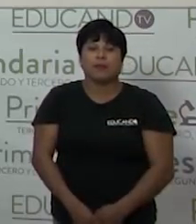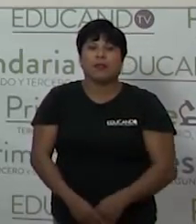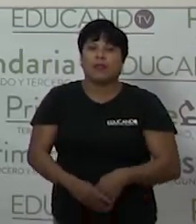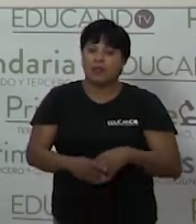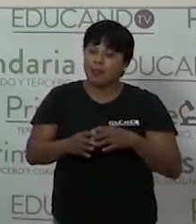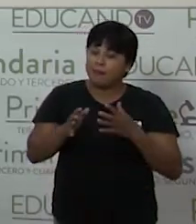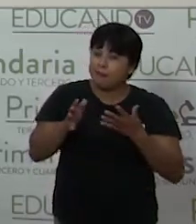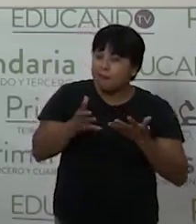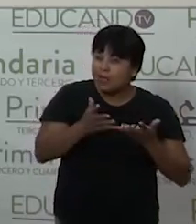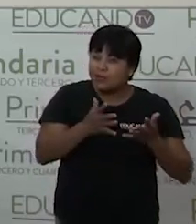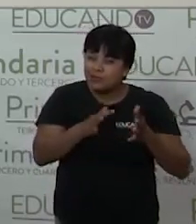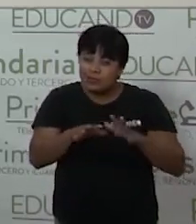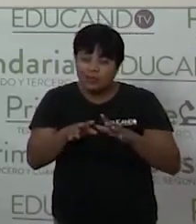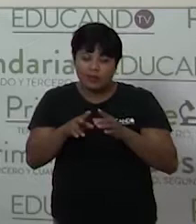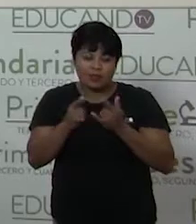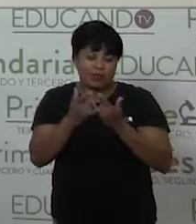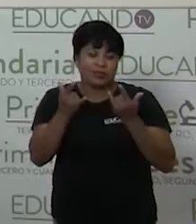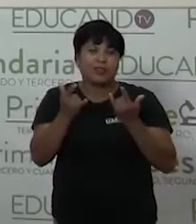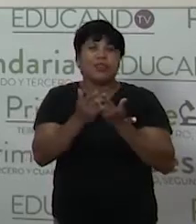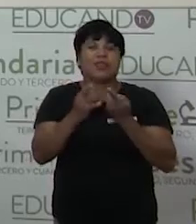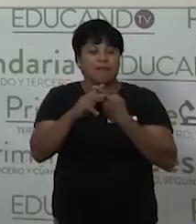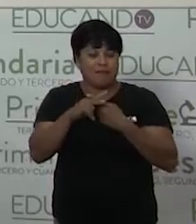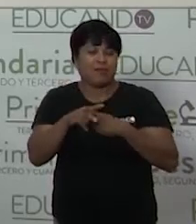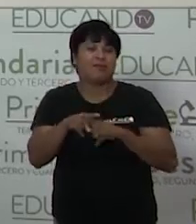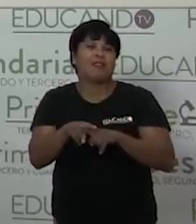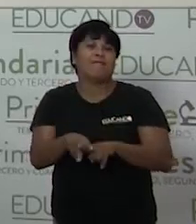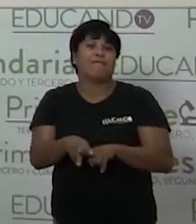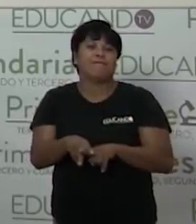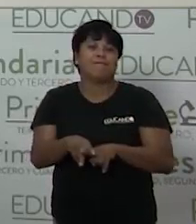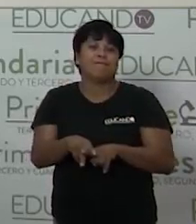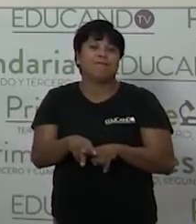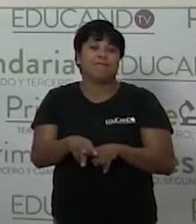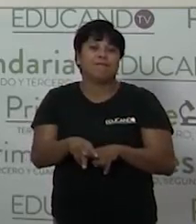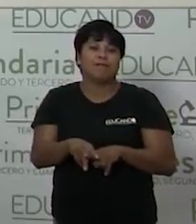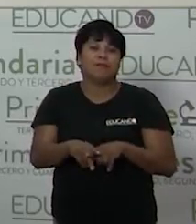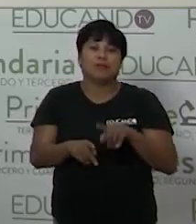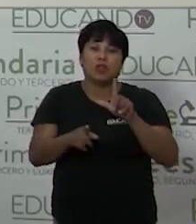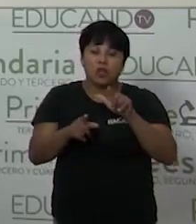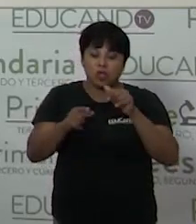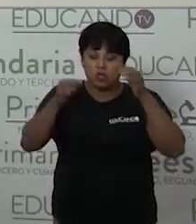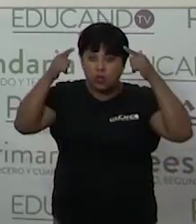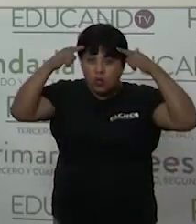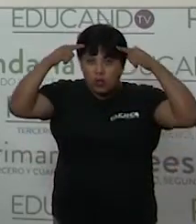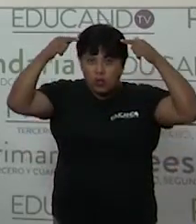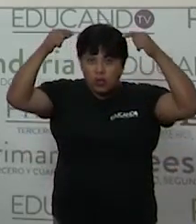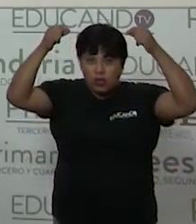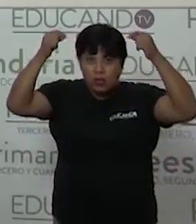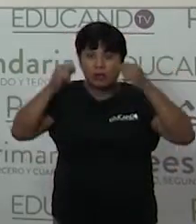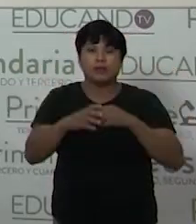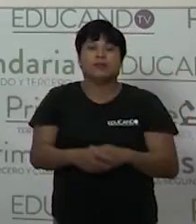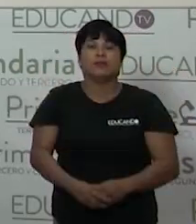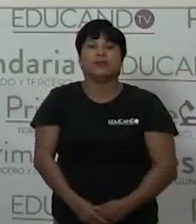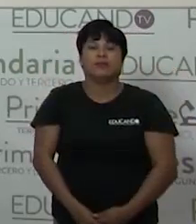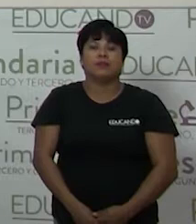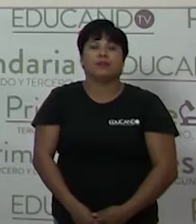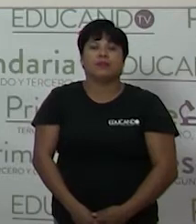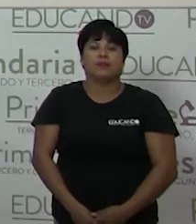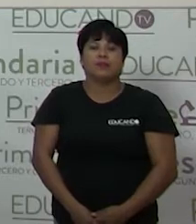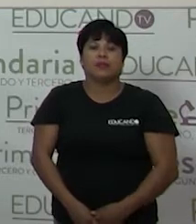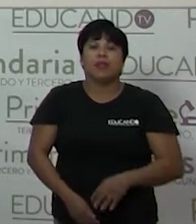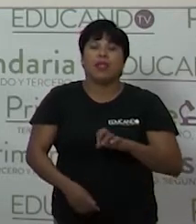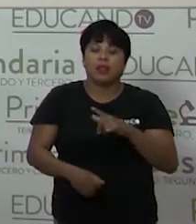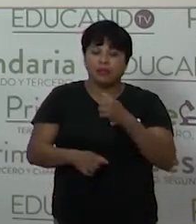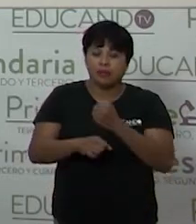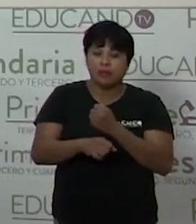y más o menos la historia inicia así los duendes y el zapatero